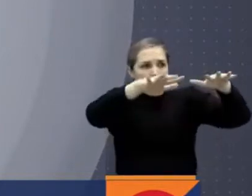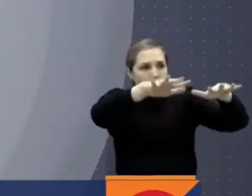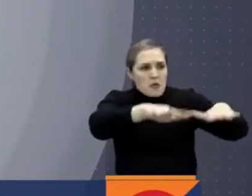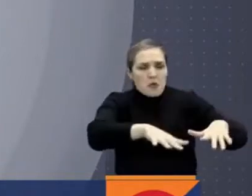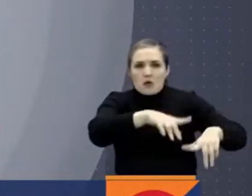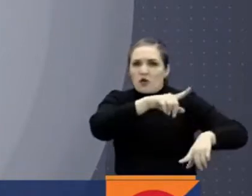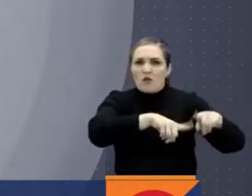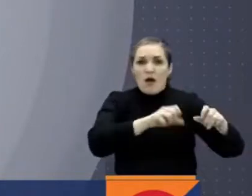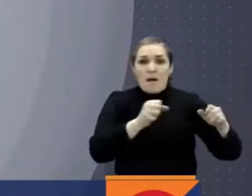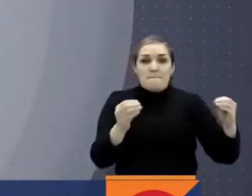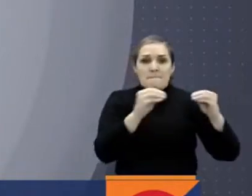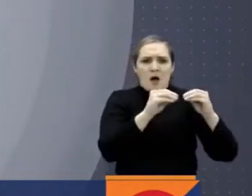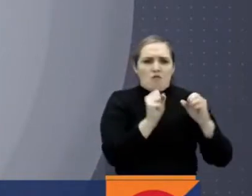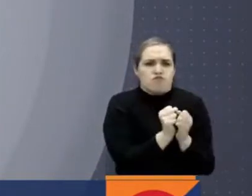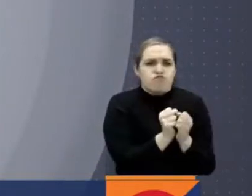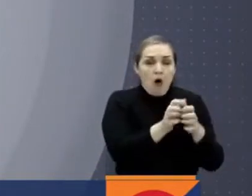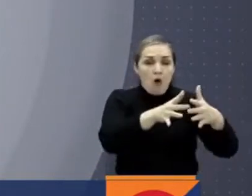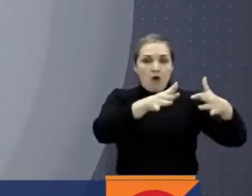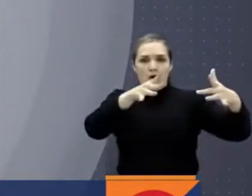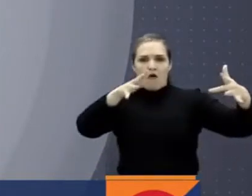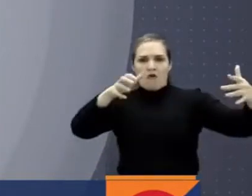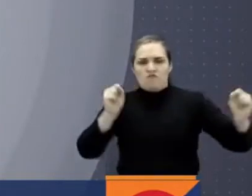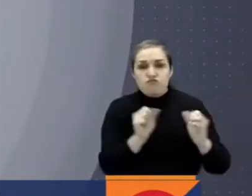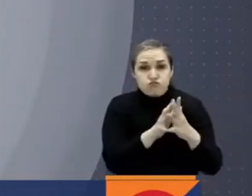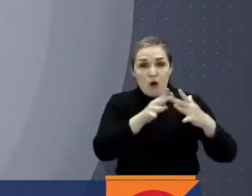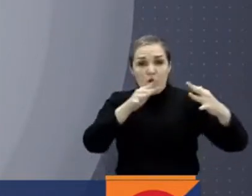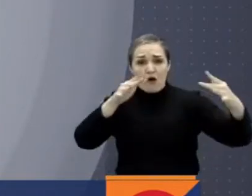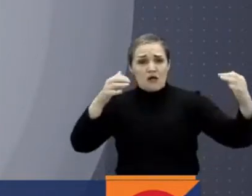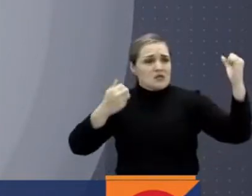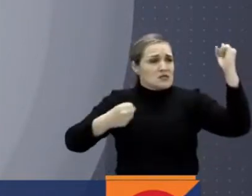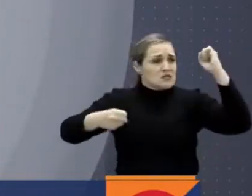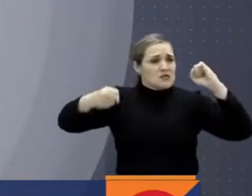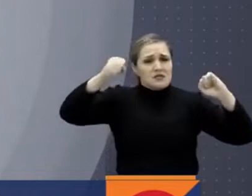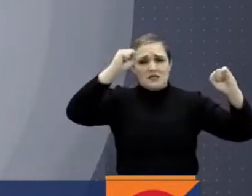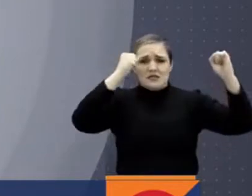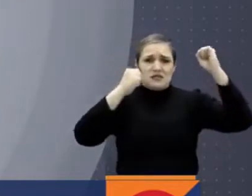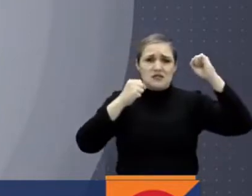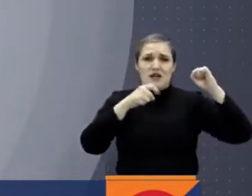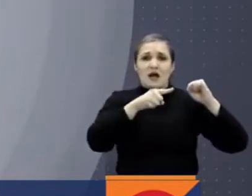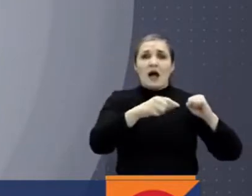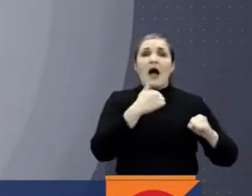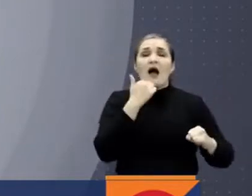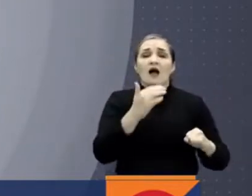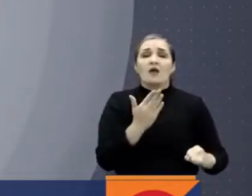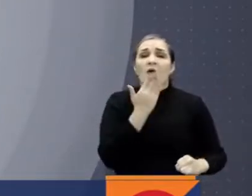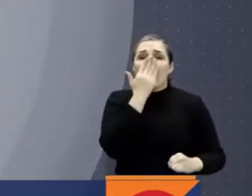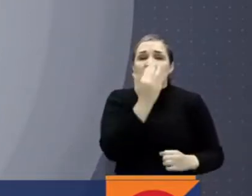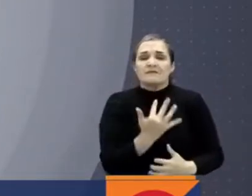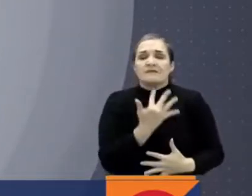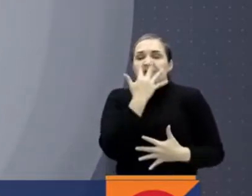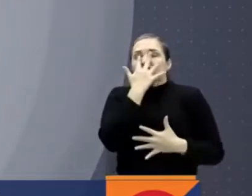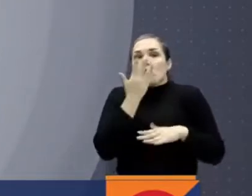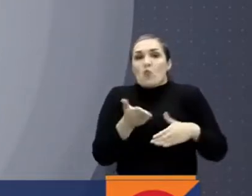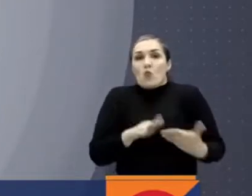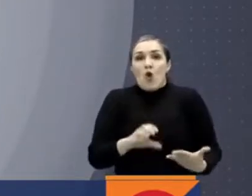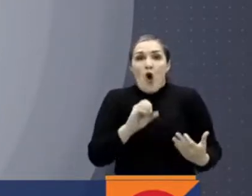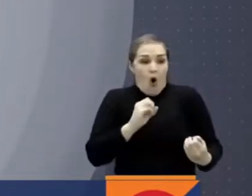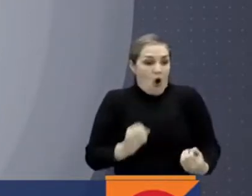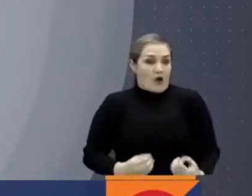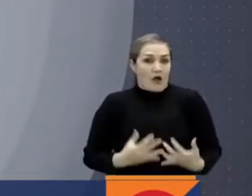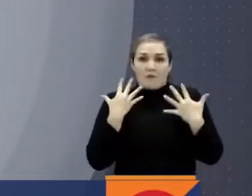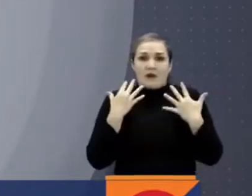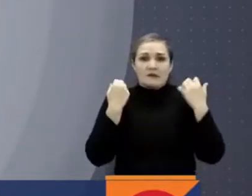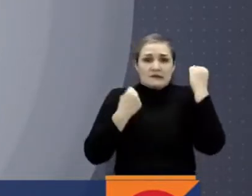de la onda explosiva y la angustia por no morir calcinado o envenenado por la inhalación de gases.